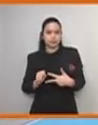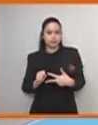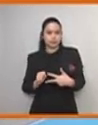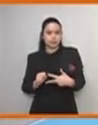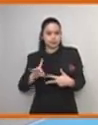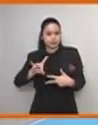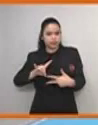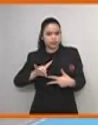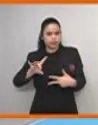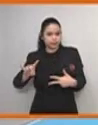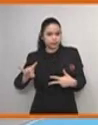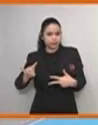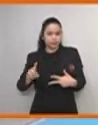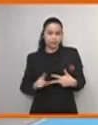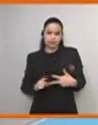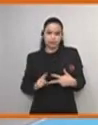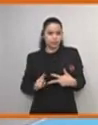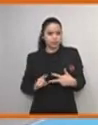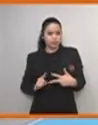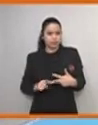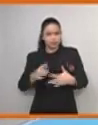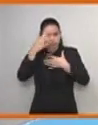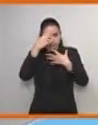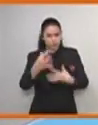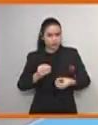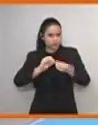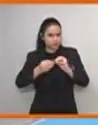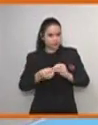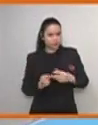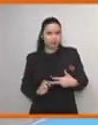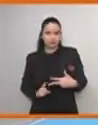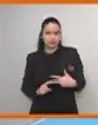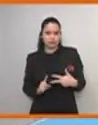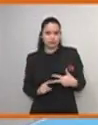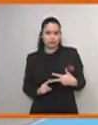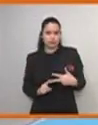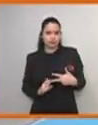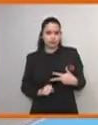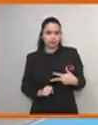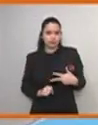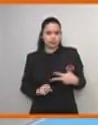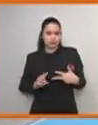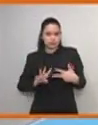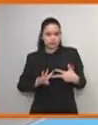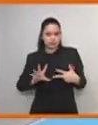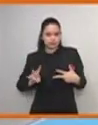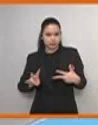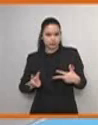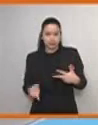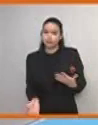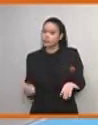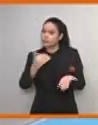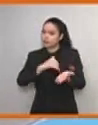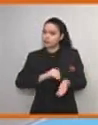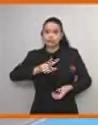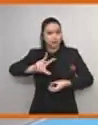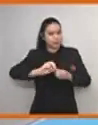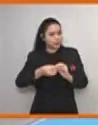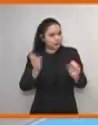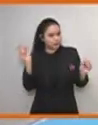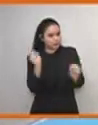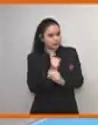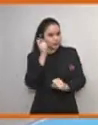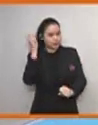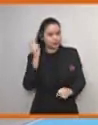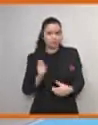88 tercer y definitivo número y este es el 47 con gusto repito los tres números